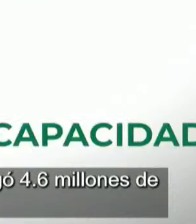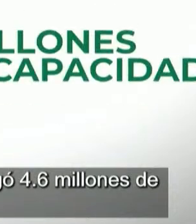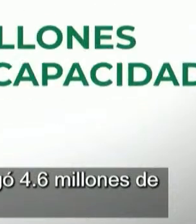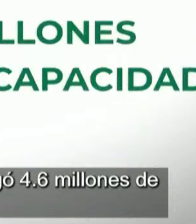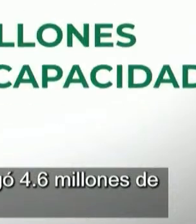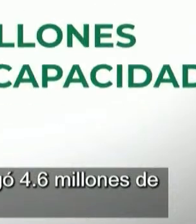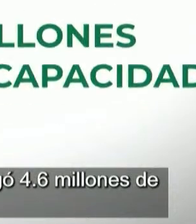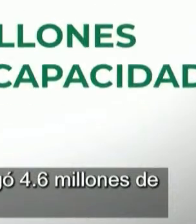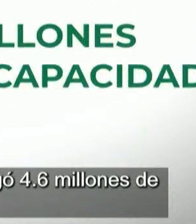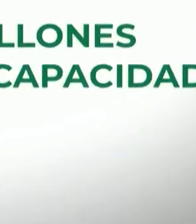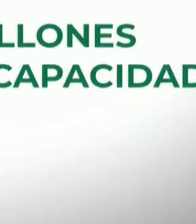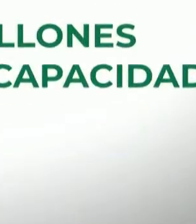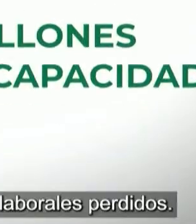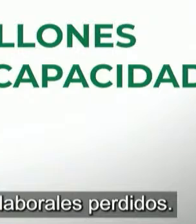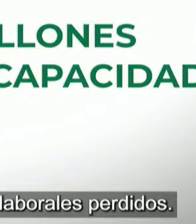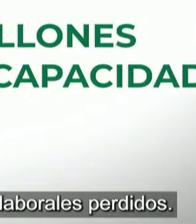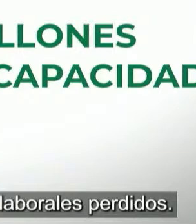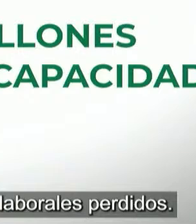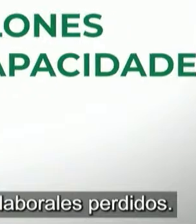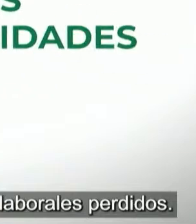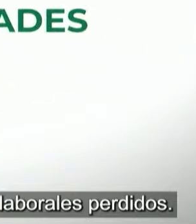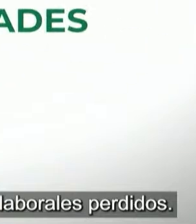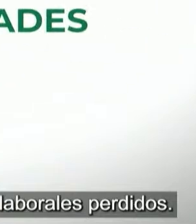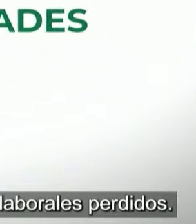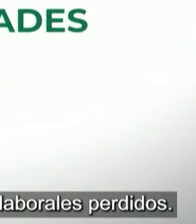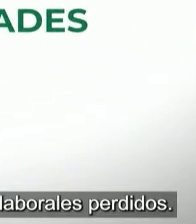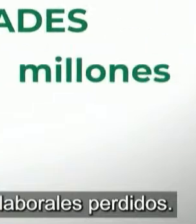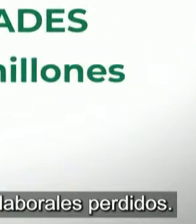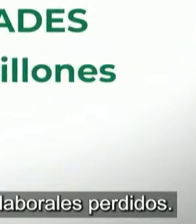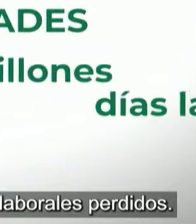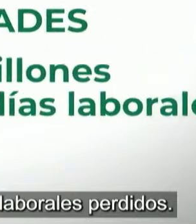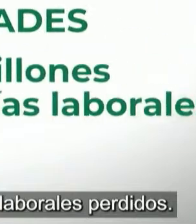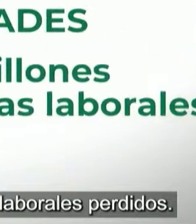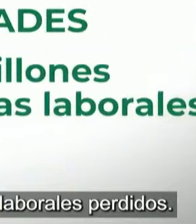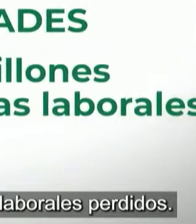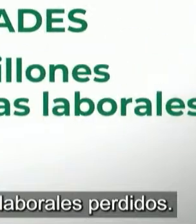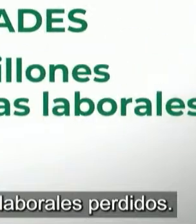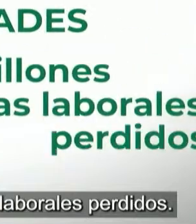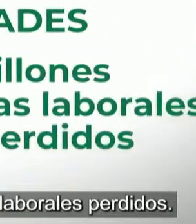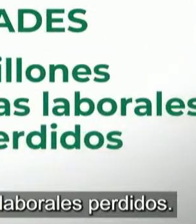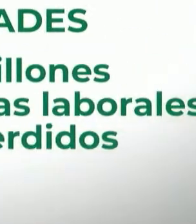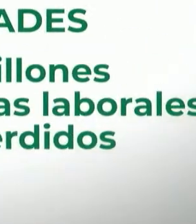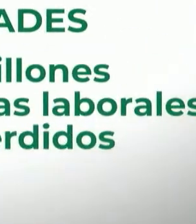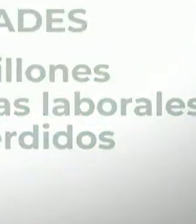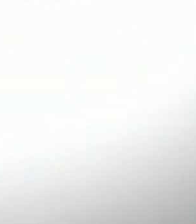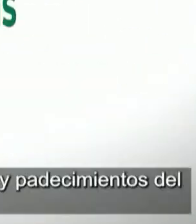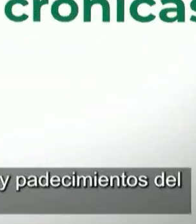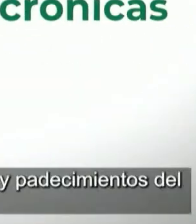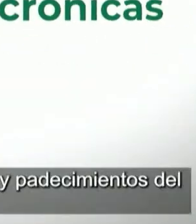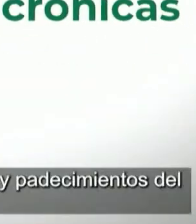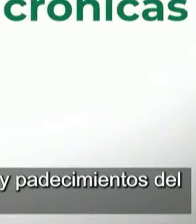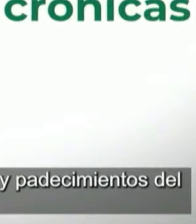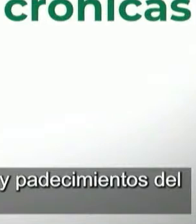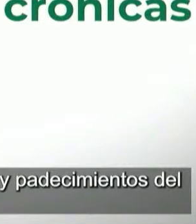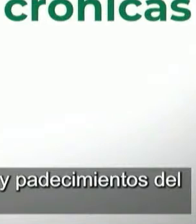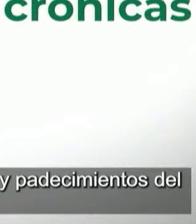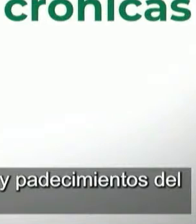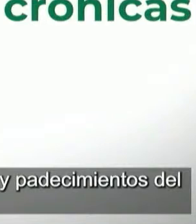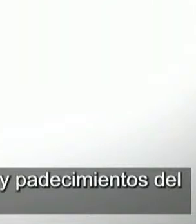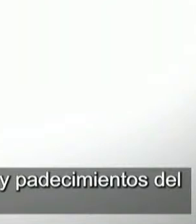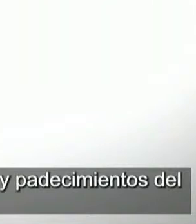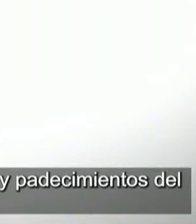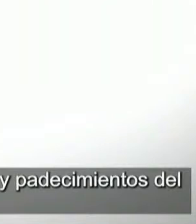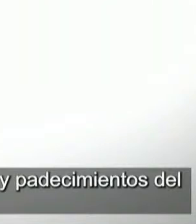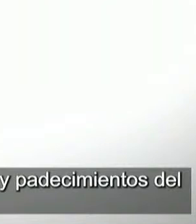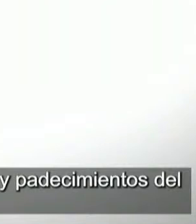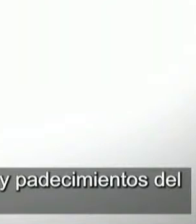4.6 millones de incapacidades, generando poco más de 44 millones de días laborales perdidos. Las enfermedades crónicas